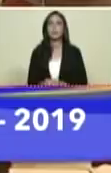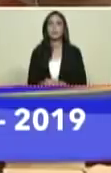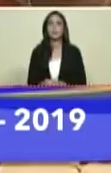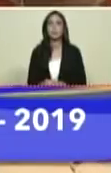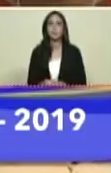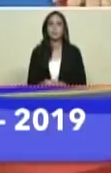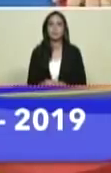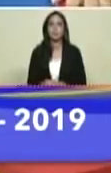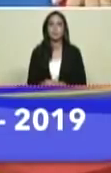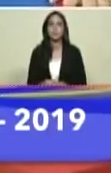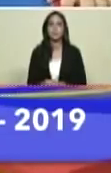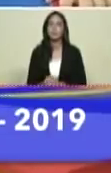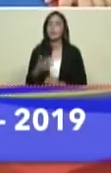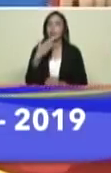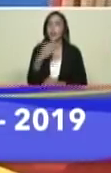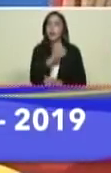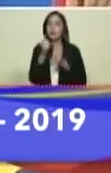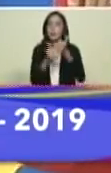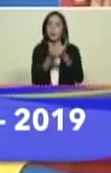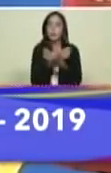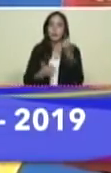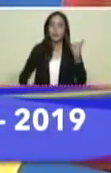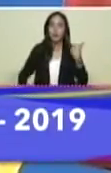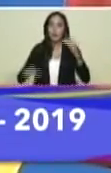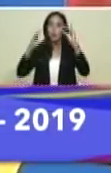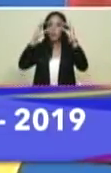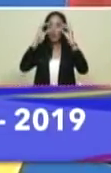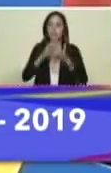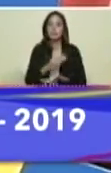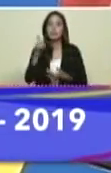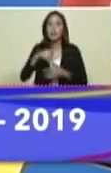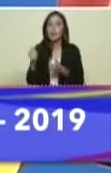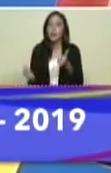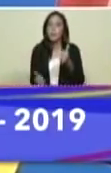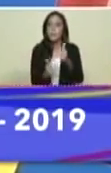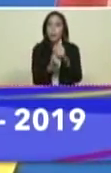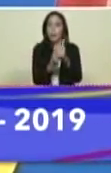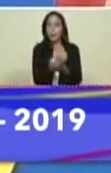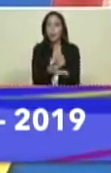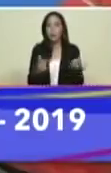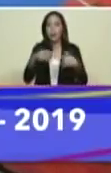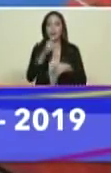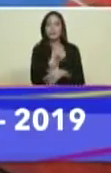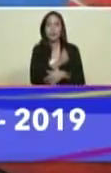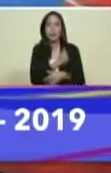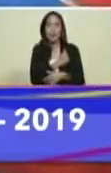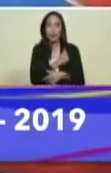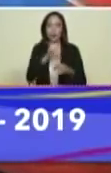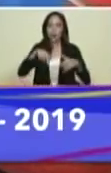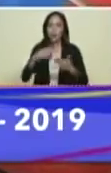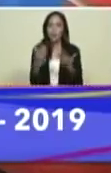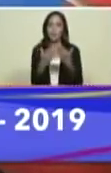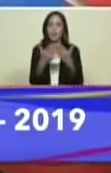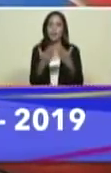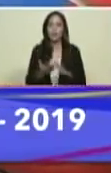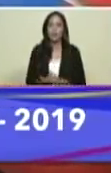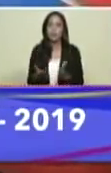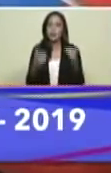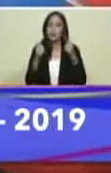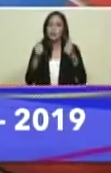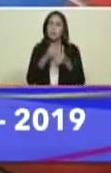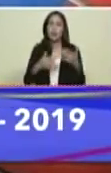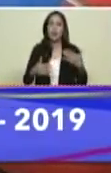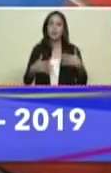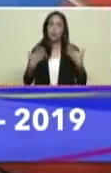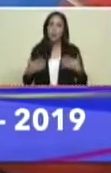clases. Gracias, vicepresidente, y gracias por acompañarnos acá en Chacao, estado Miranda, en una escuela muy significativa para nosotros porque es